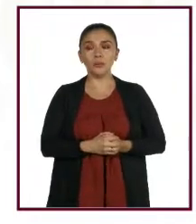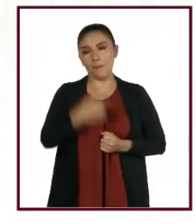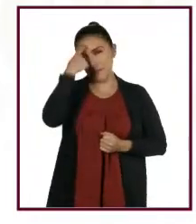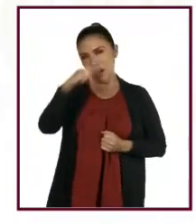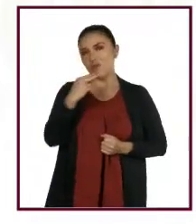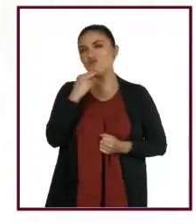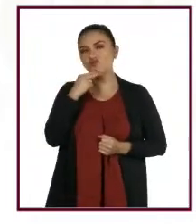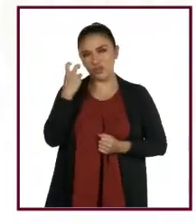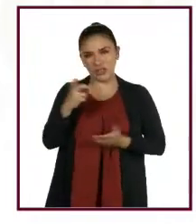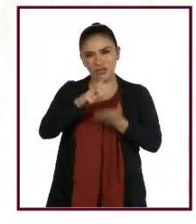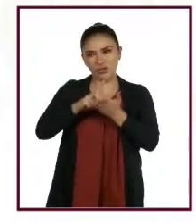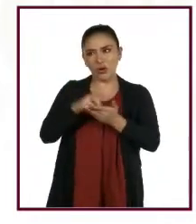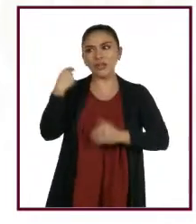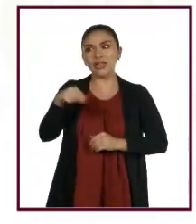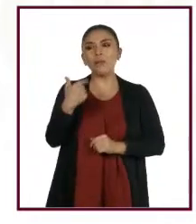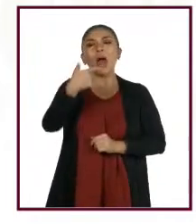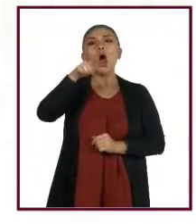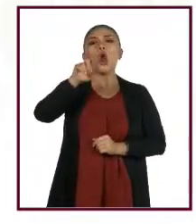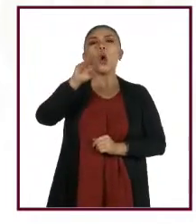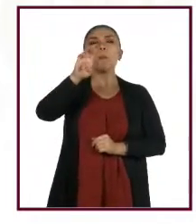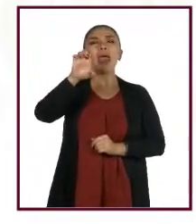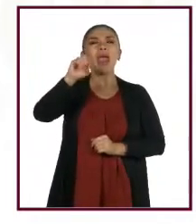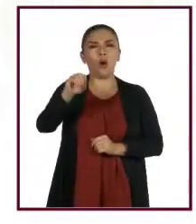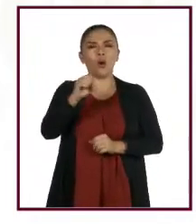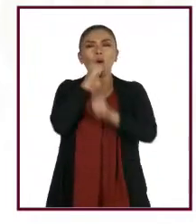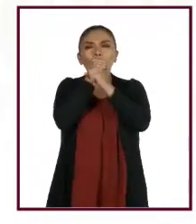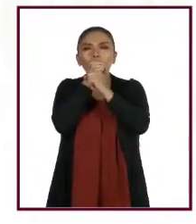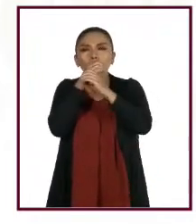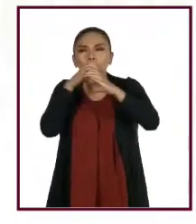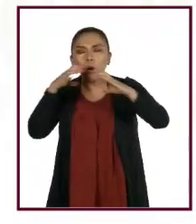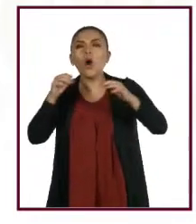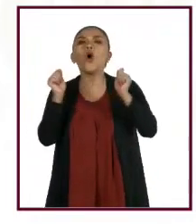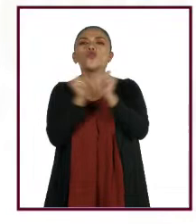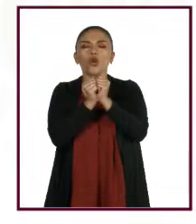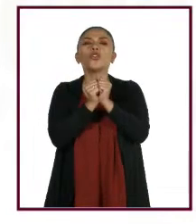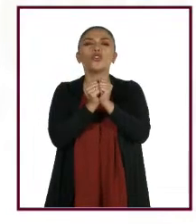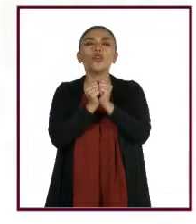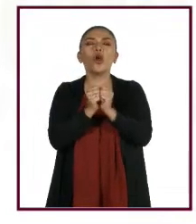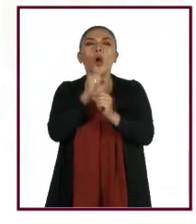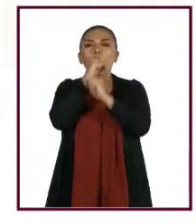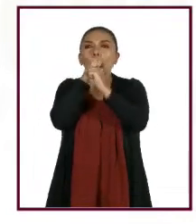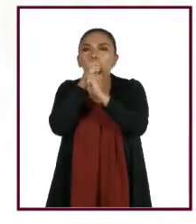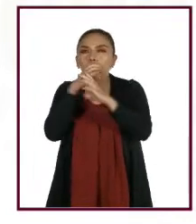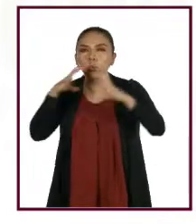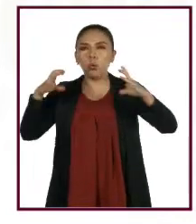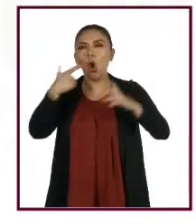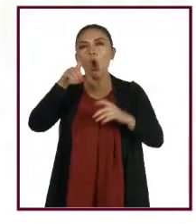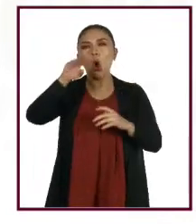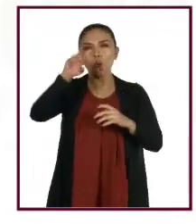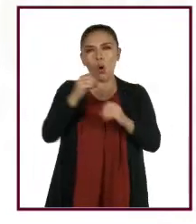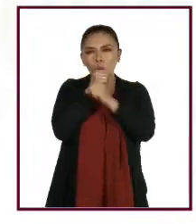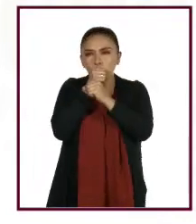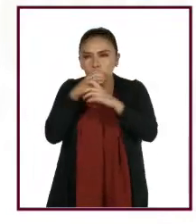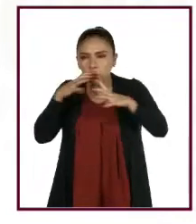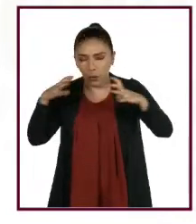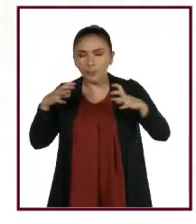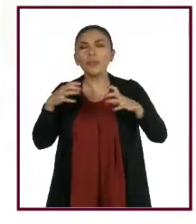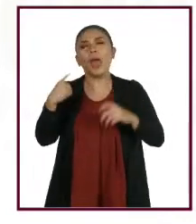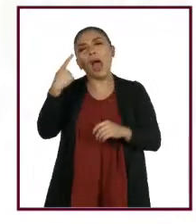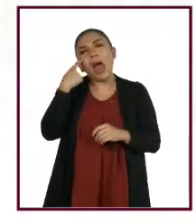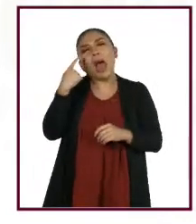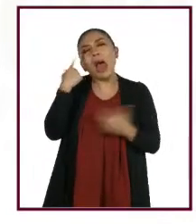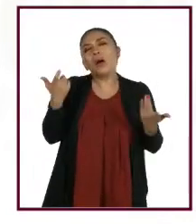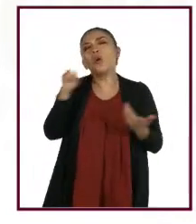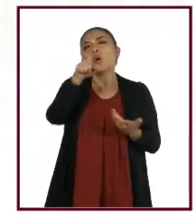forma de consumo que se llama el globeo. Es decir, que se inhala un gas introducido en un globo. Generalmente uno va a